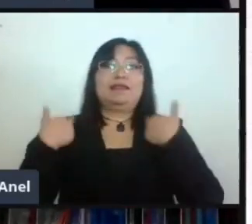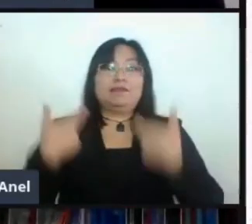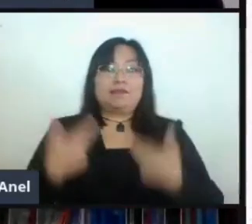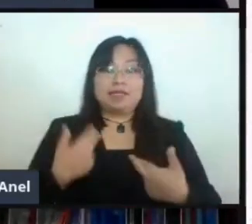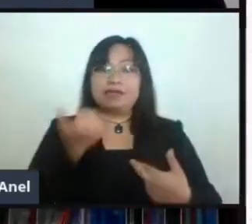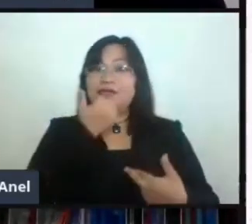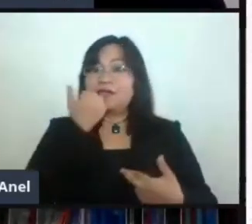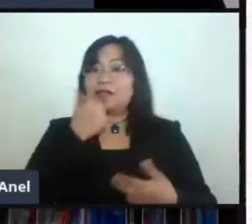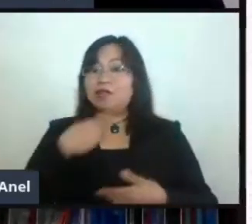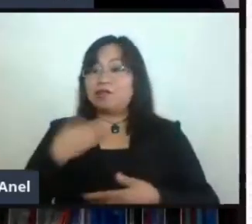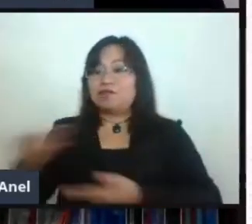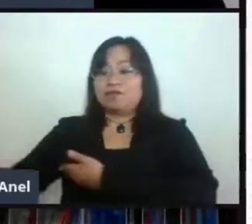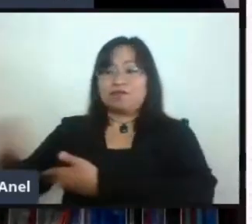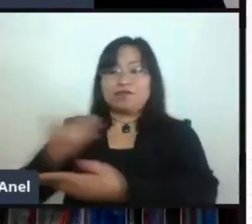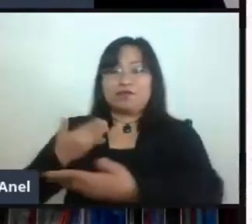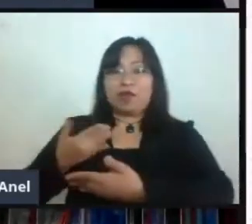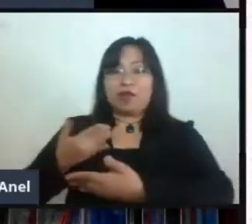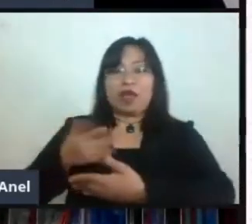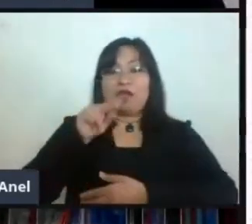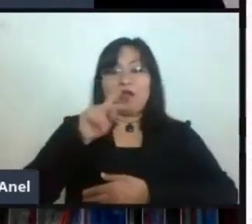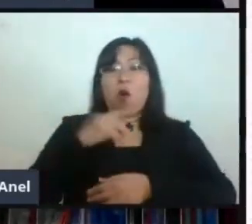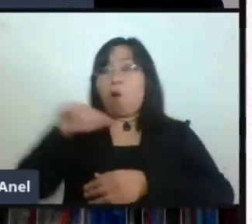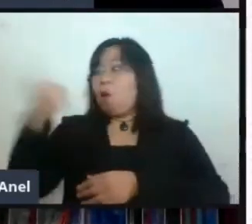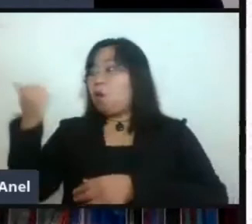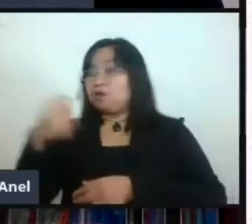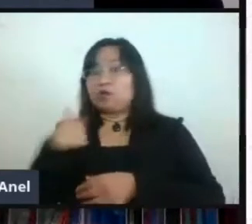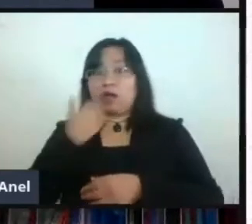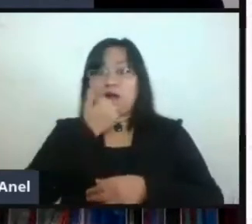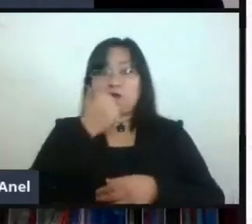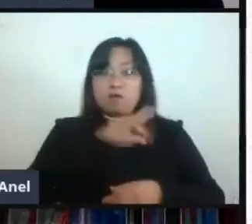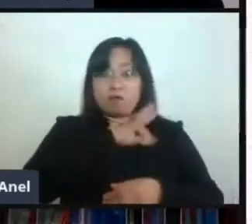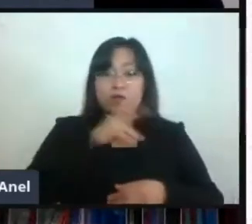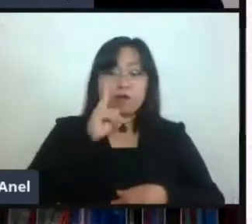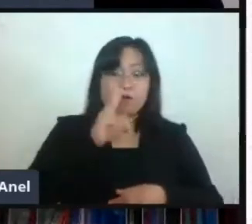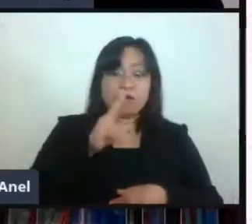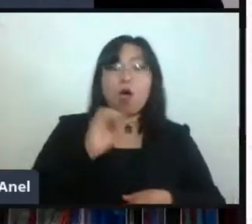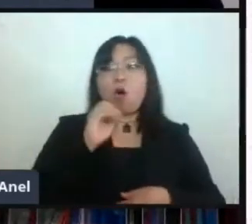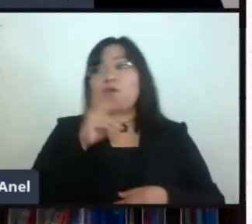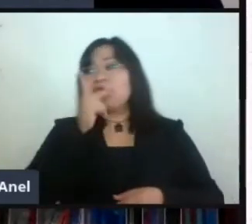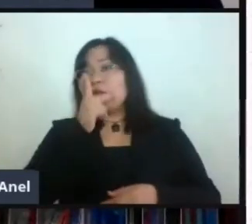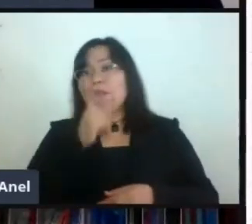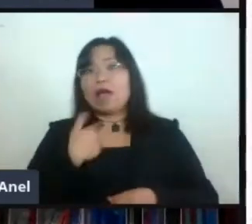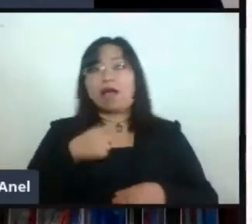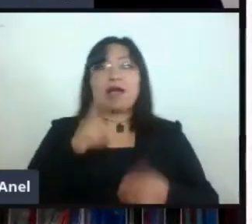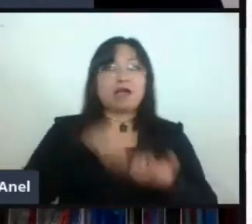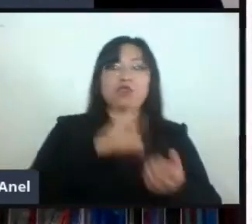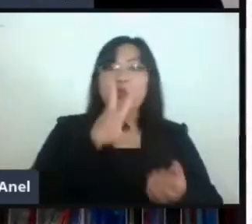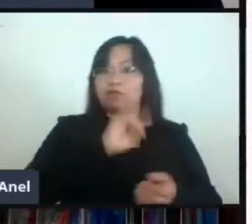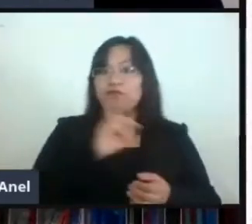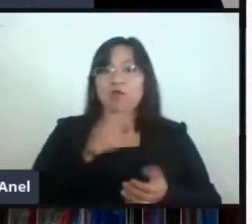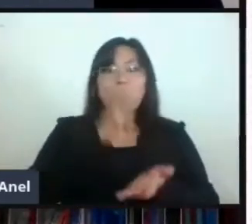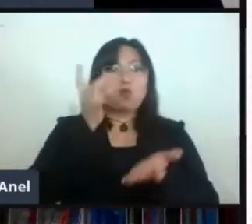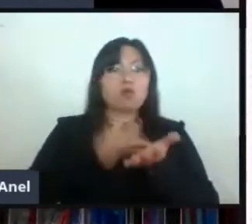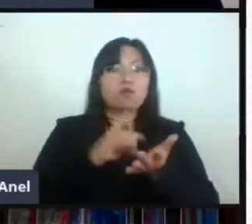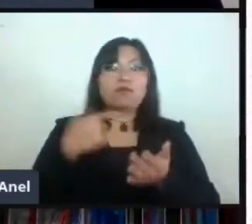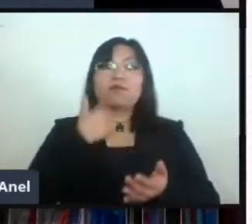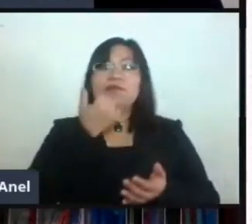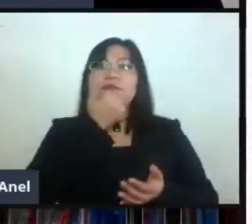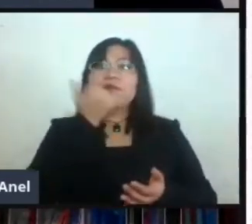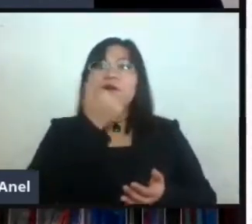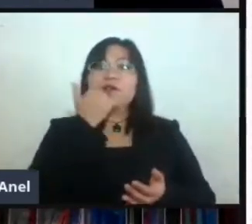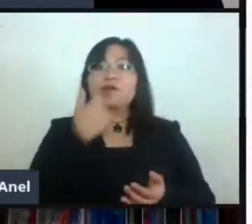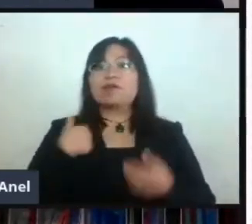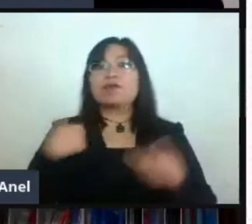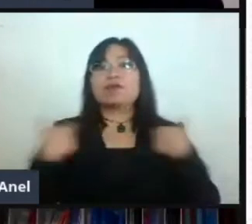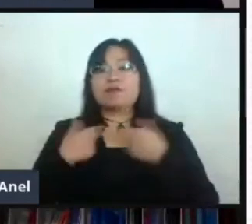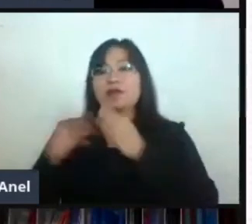los ve otro compañero, eso es muy importante. Ni otros papás que entren con la cuenta de su hijo, no. Nadie más. Vamos a suponer que si